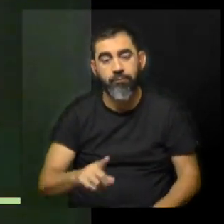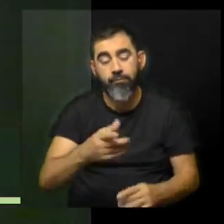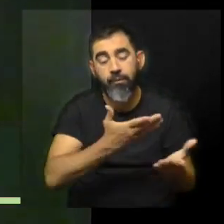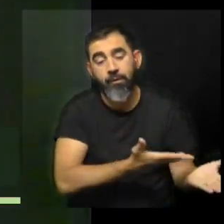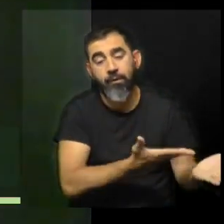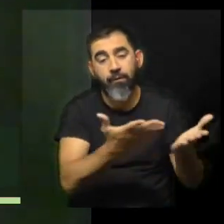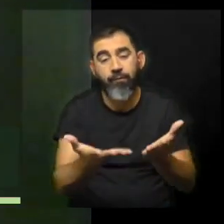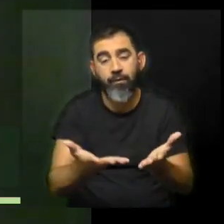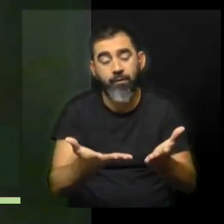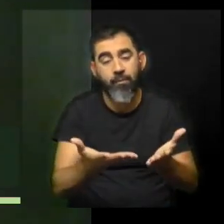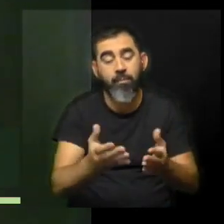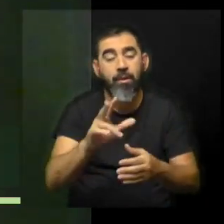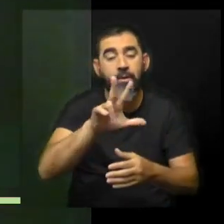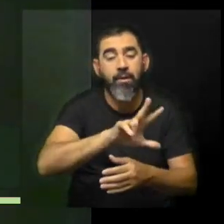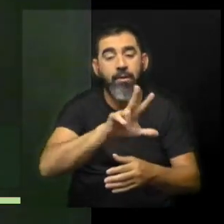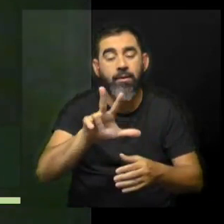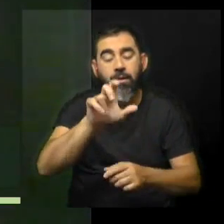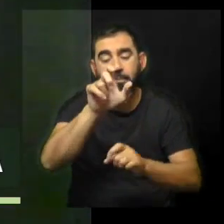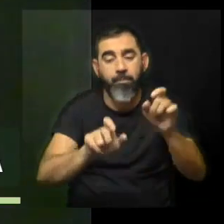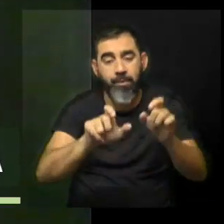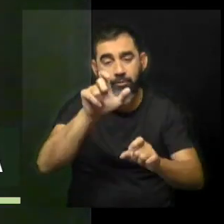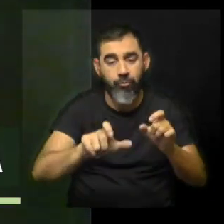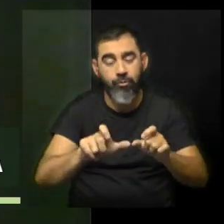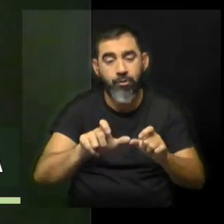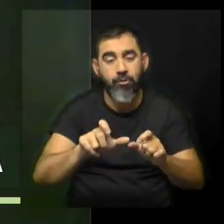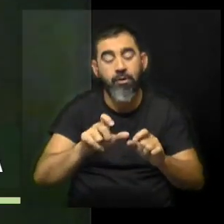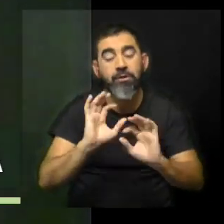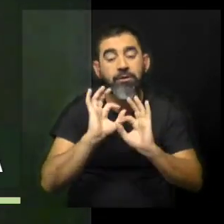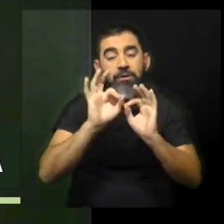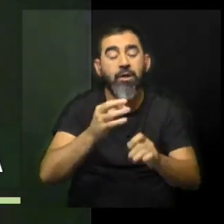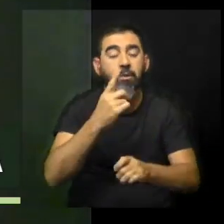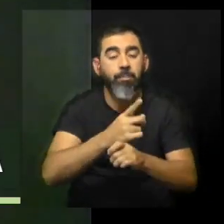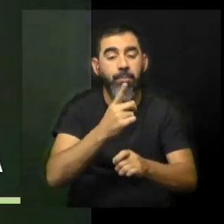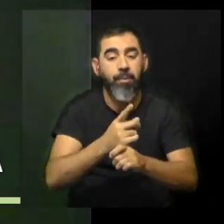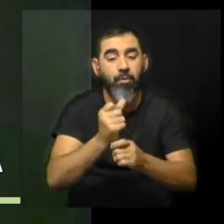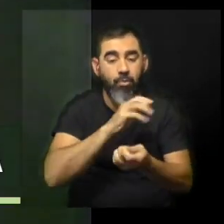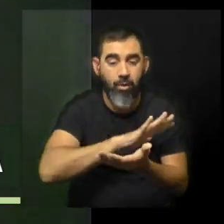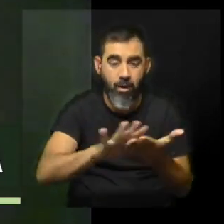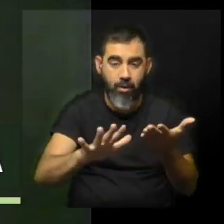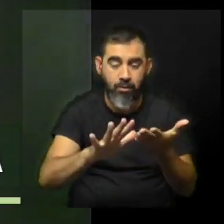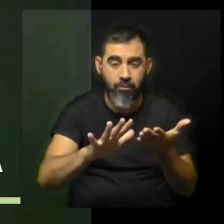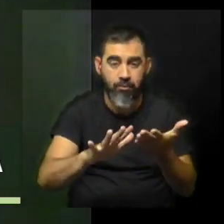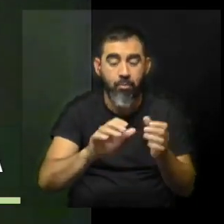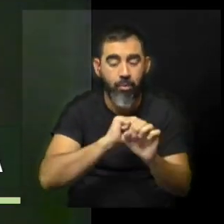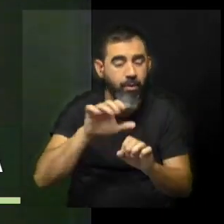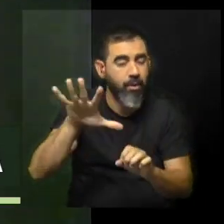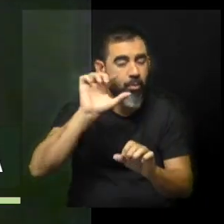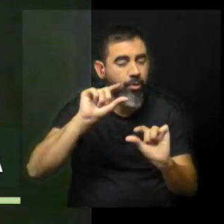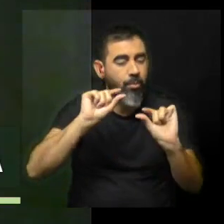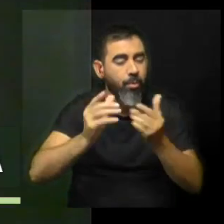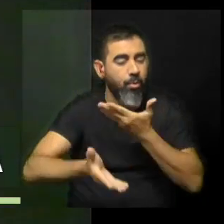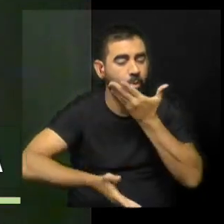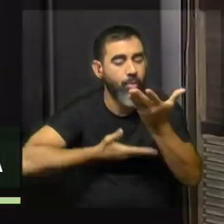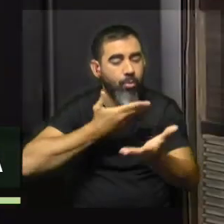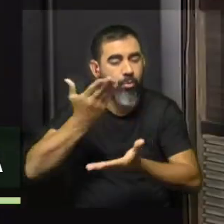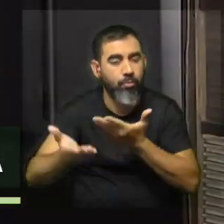para esta función, que será para 33 personas, y esto será por orden de llegada y sin costo, ¿eh? A ver si podemos escucharlo a Zitarrosa. En